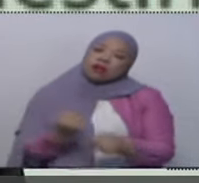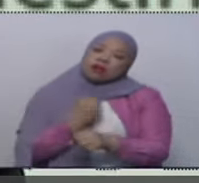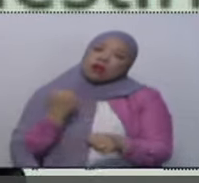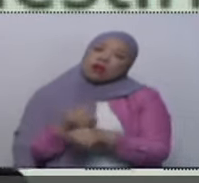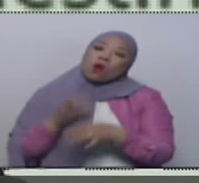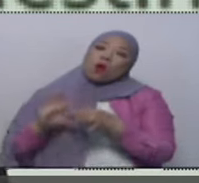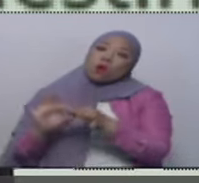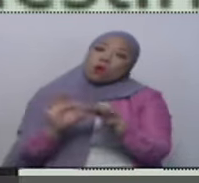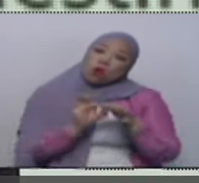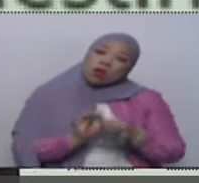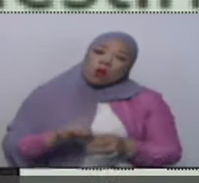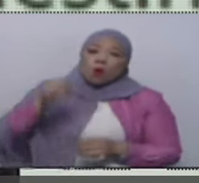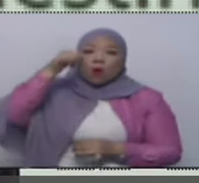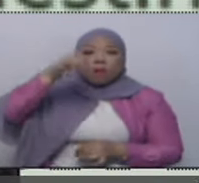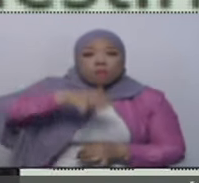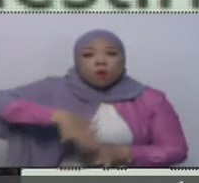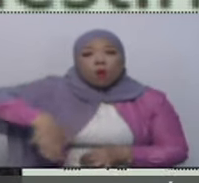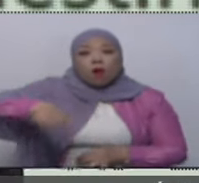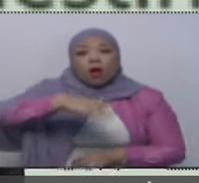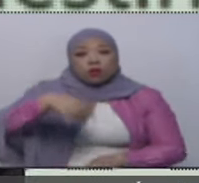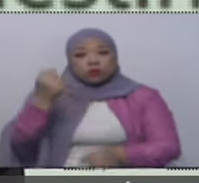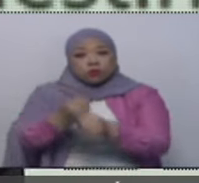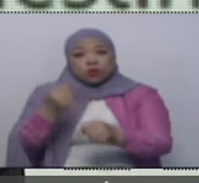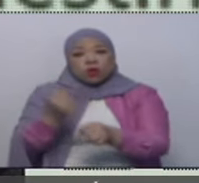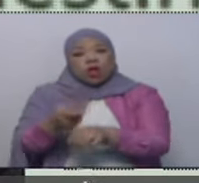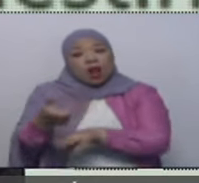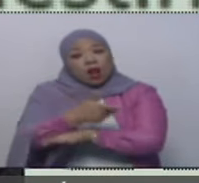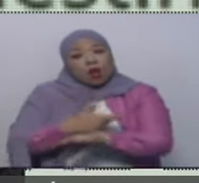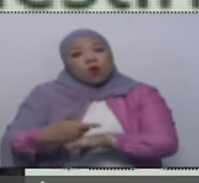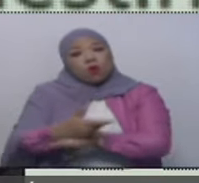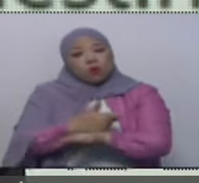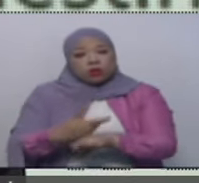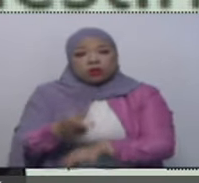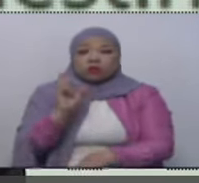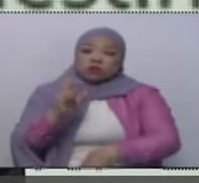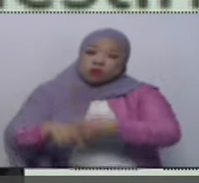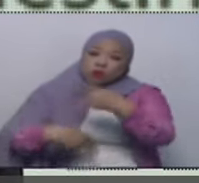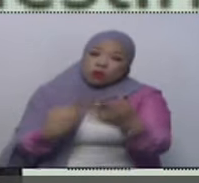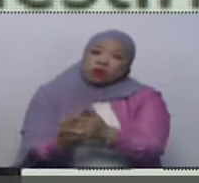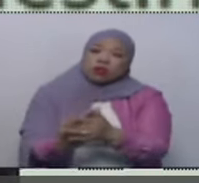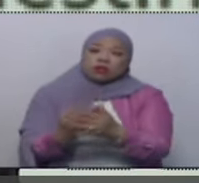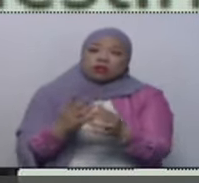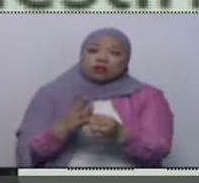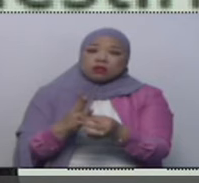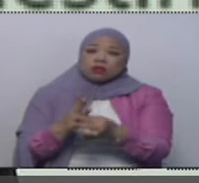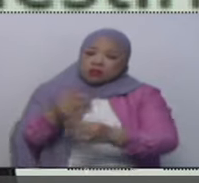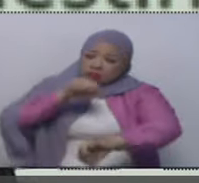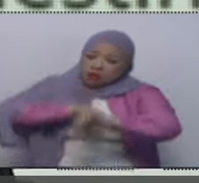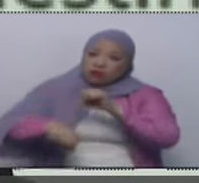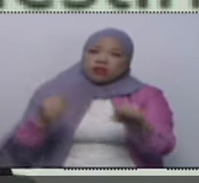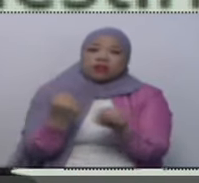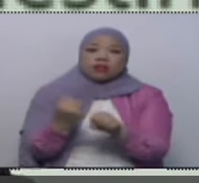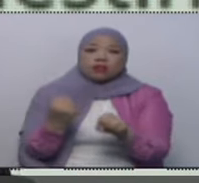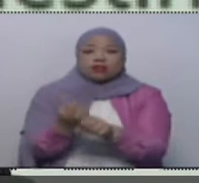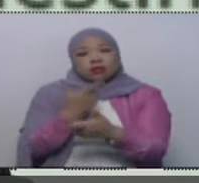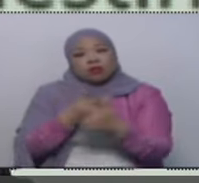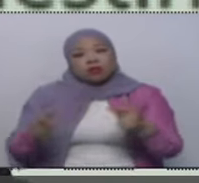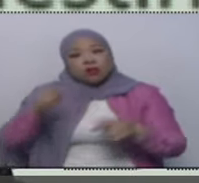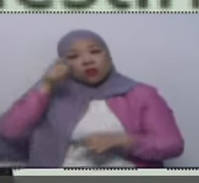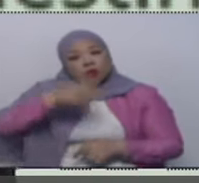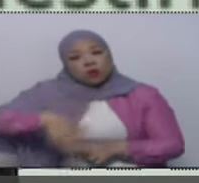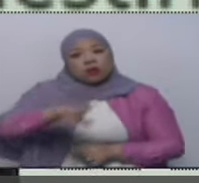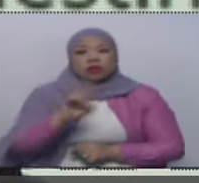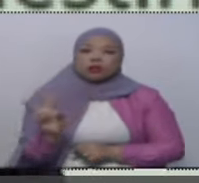unión entre los pueblos y los gobiernos revolucionarios se puede defender de la soberanía de los